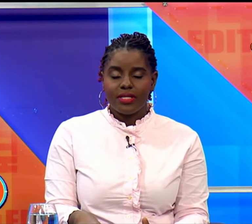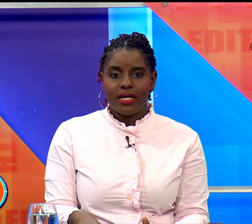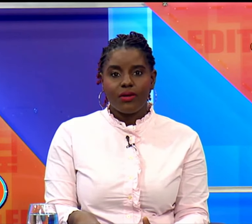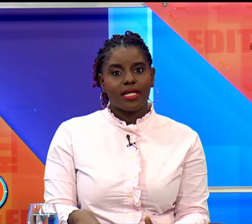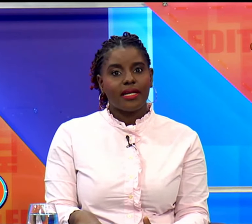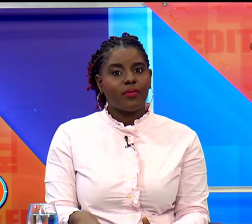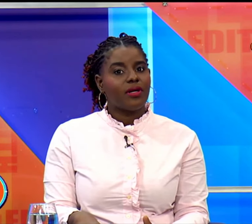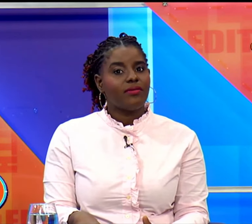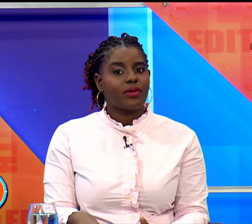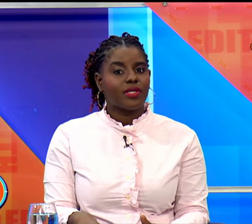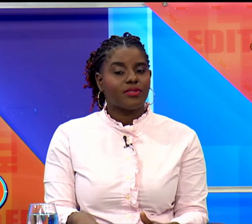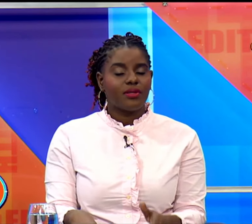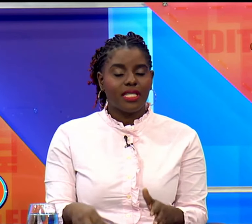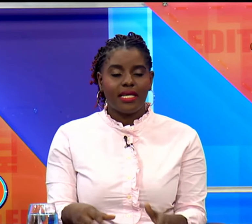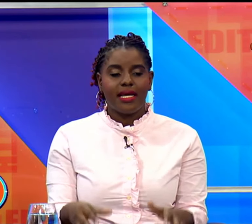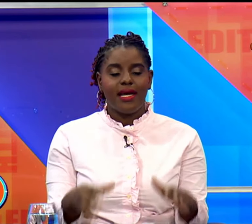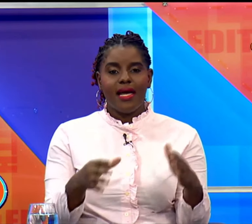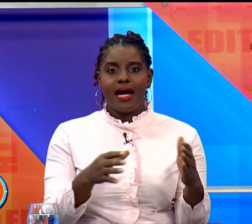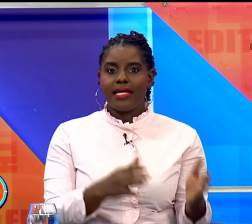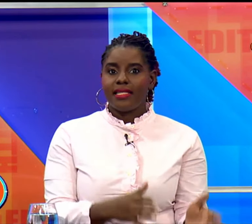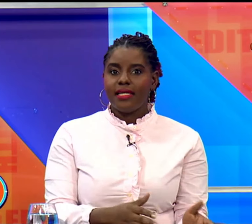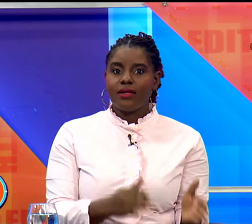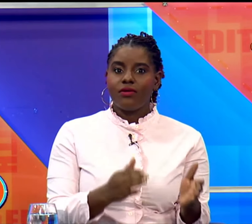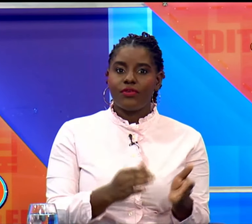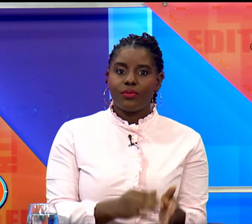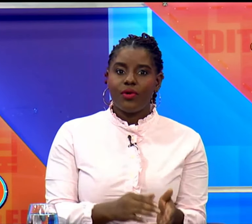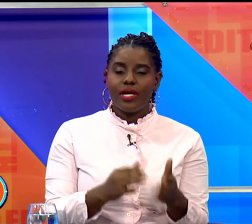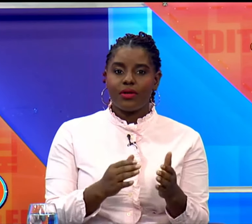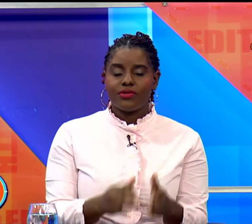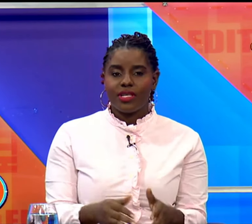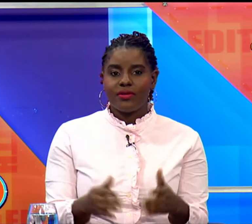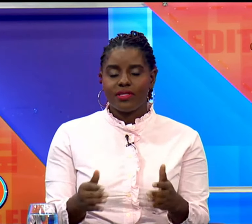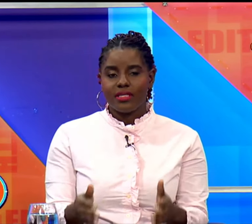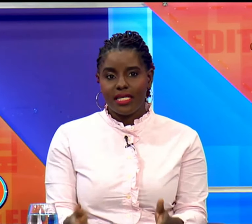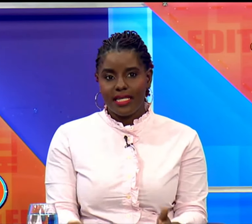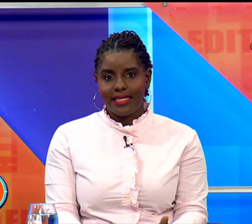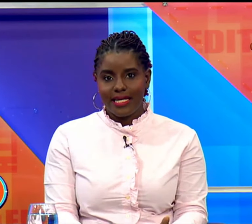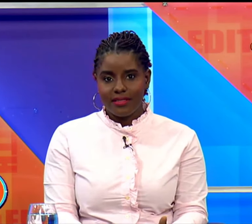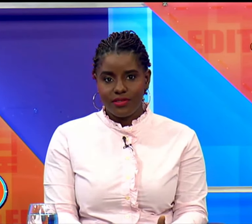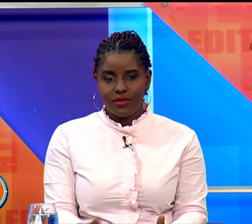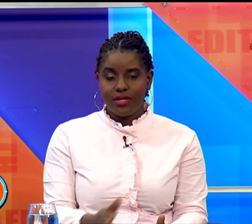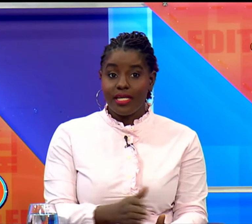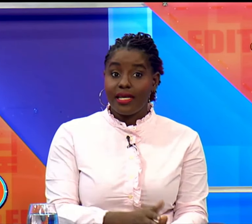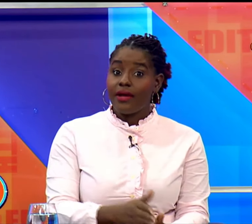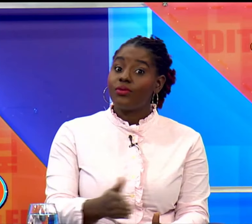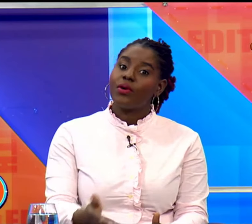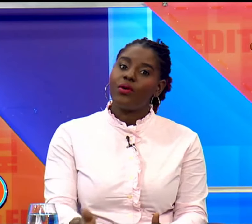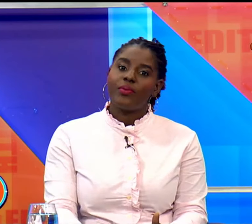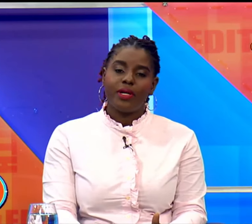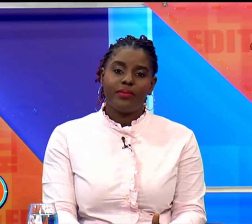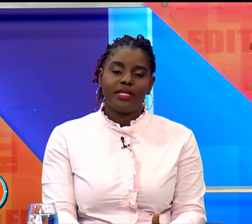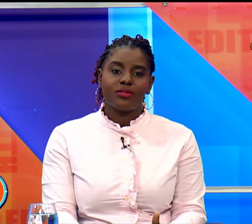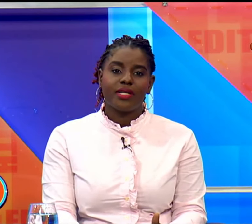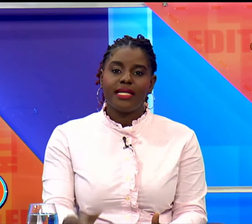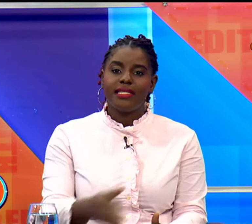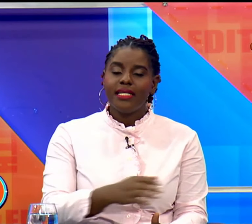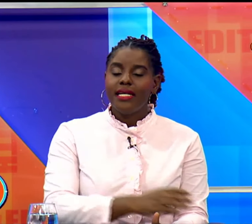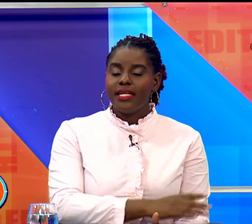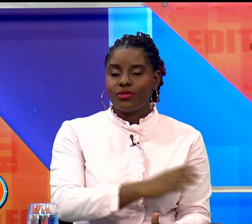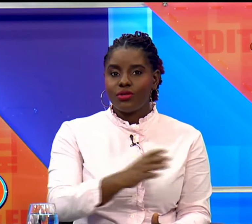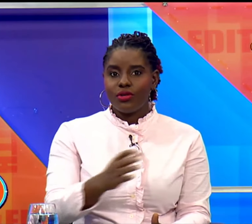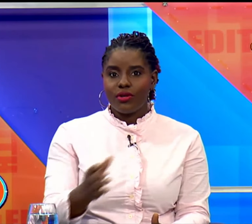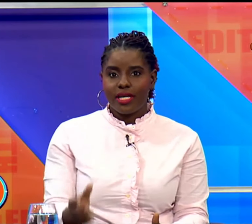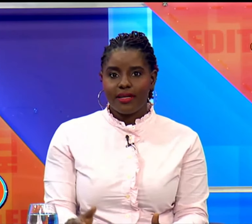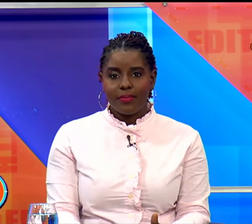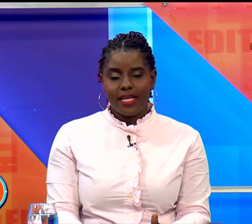de hoy, encontraríamos la información de que Haití conformó el Consejo de Transición y que hay un nuevo primer ministro en Haití